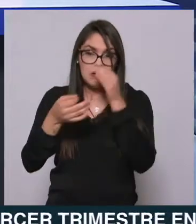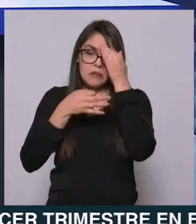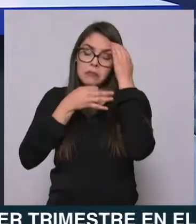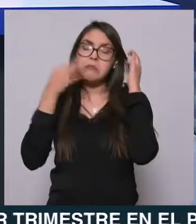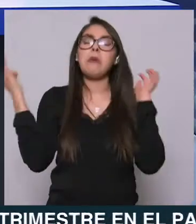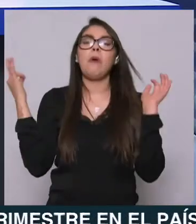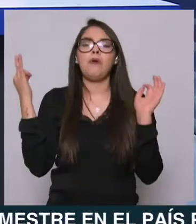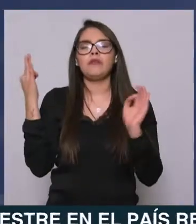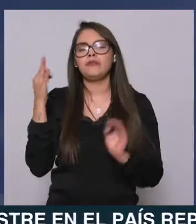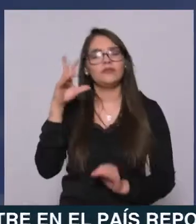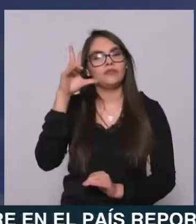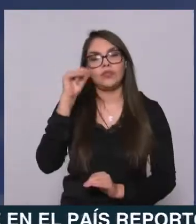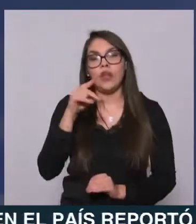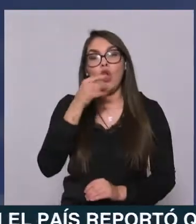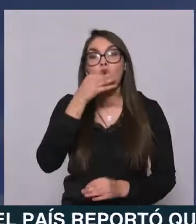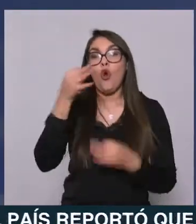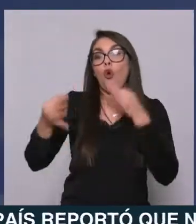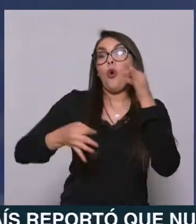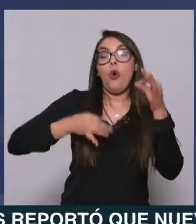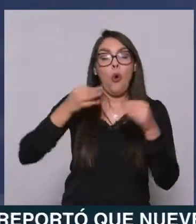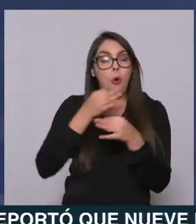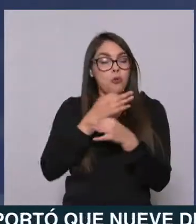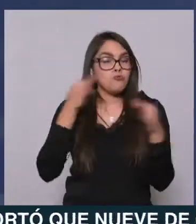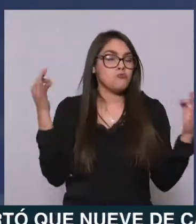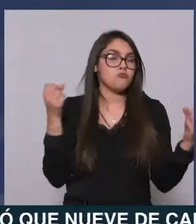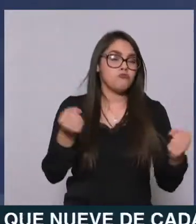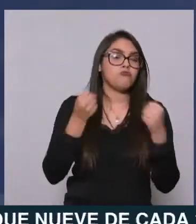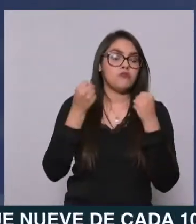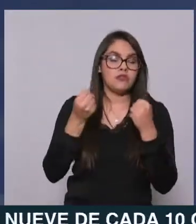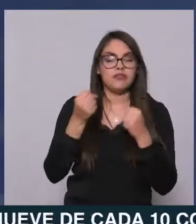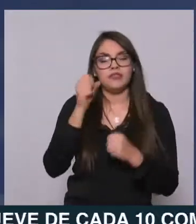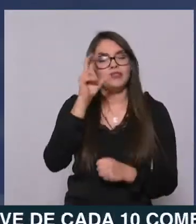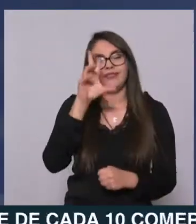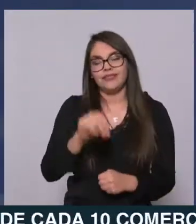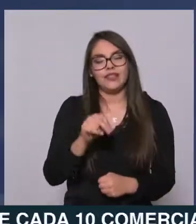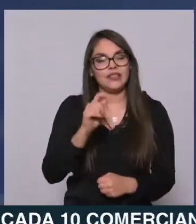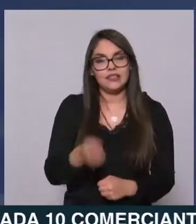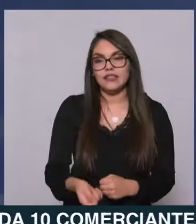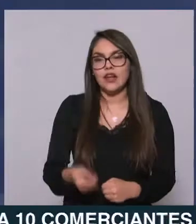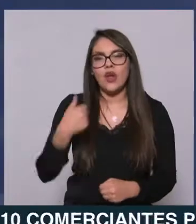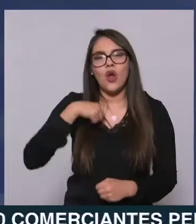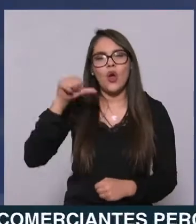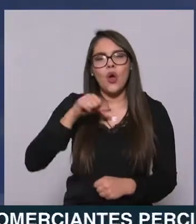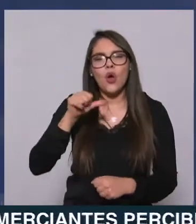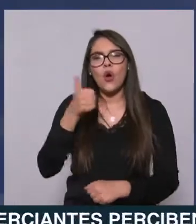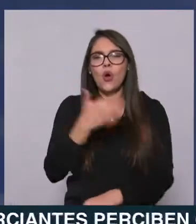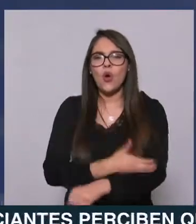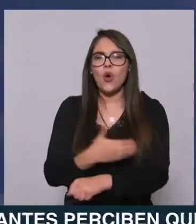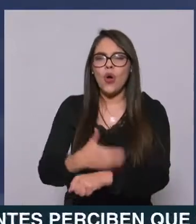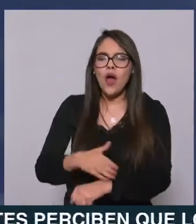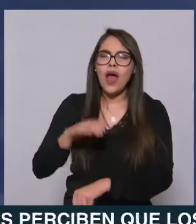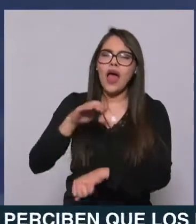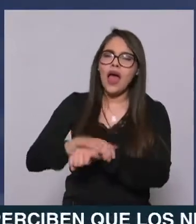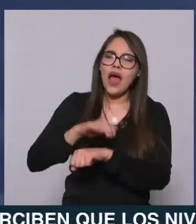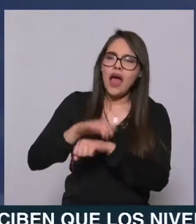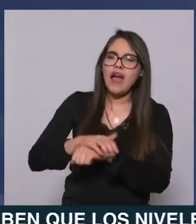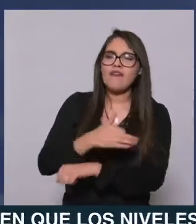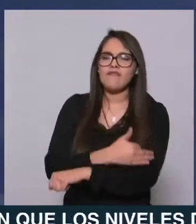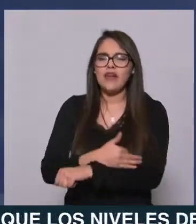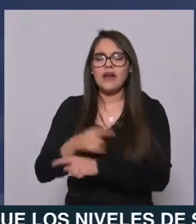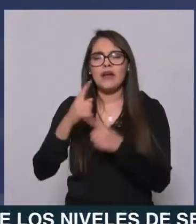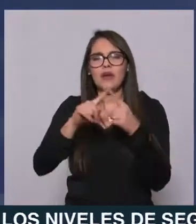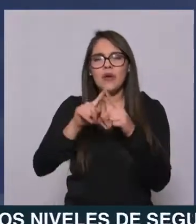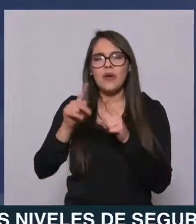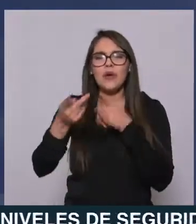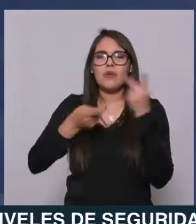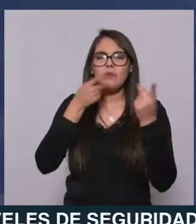Eso no es noticia. Y yo todo el día de hoy he estado reflexionando, comentando con colegas, con amigas, con amigos familiares.